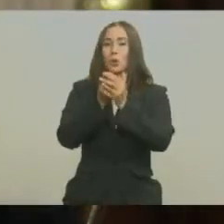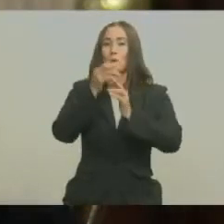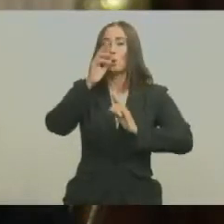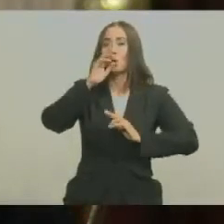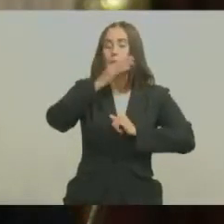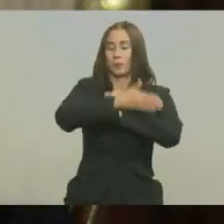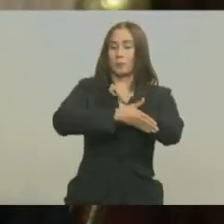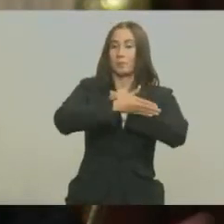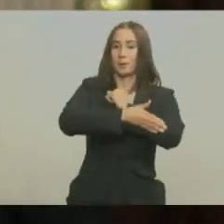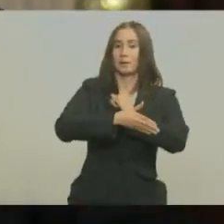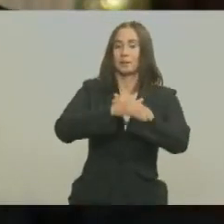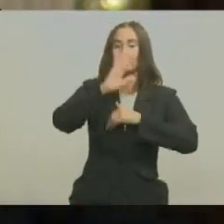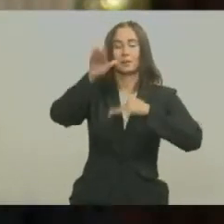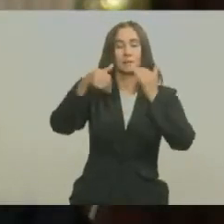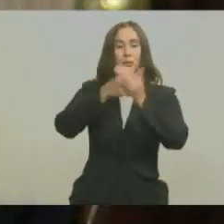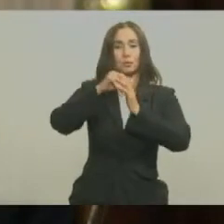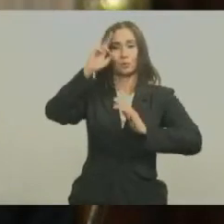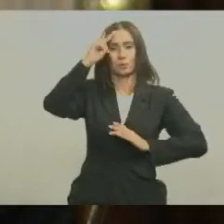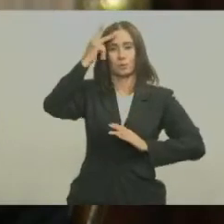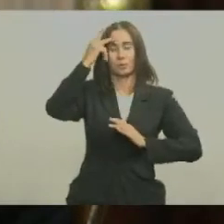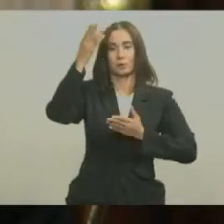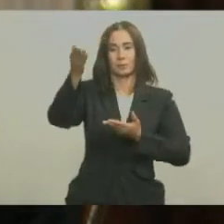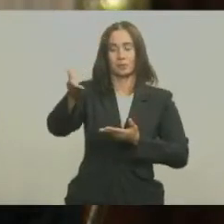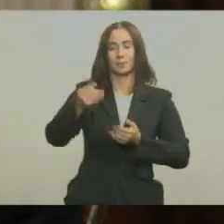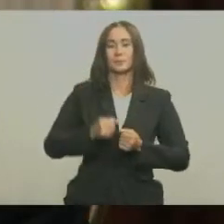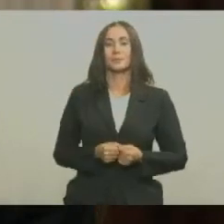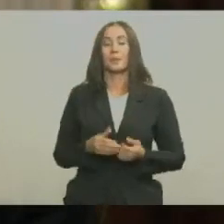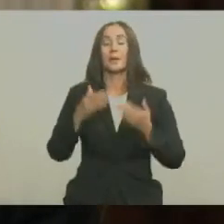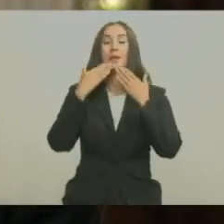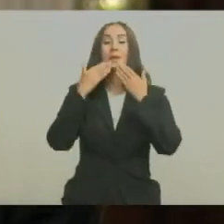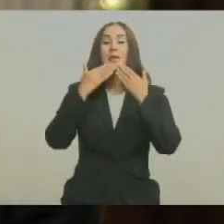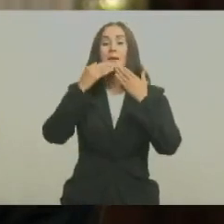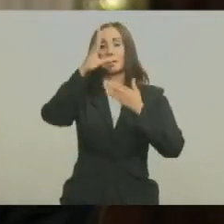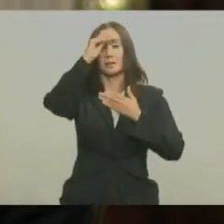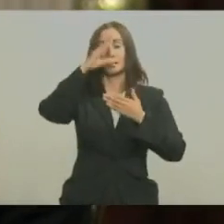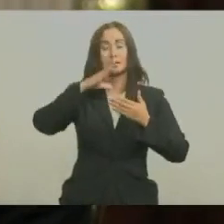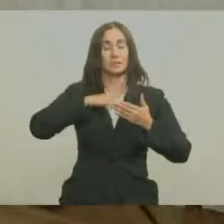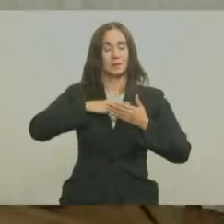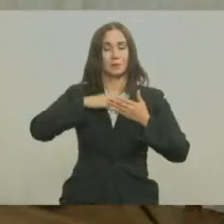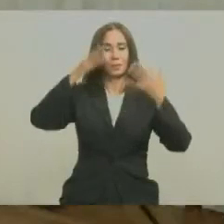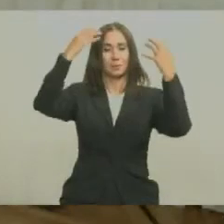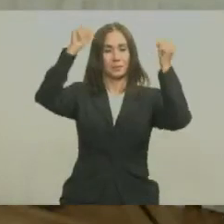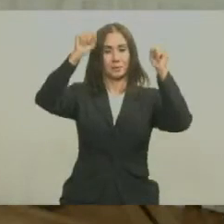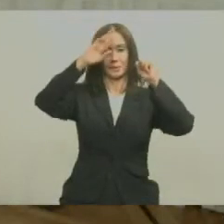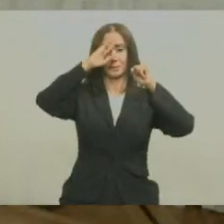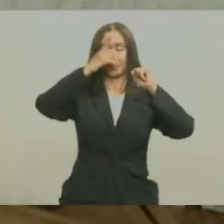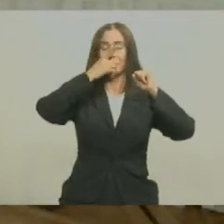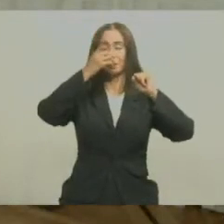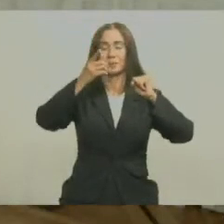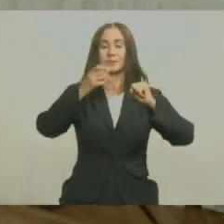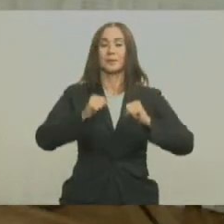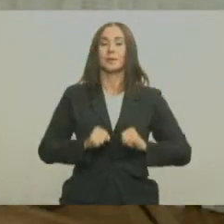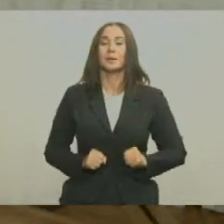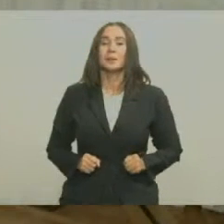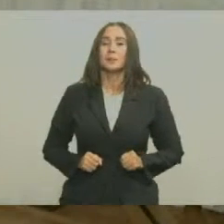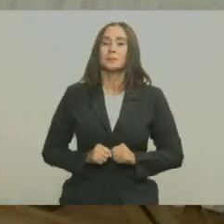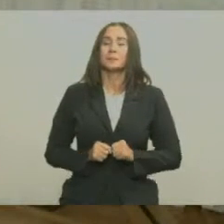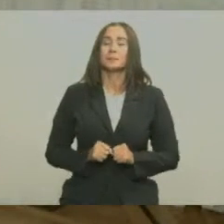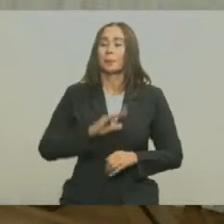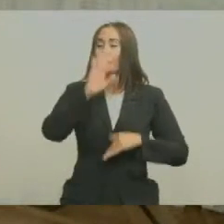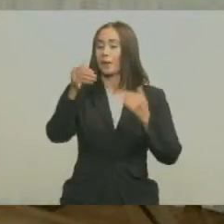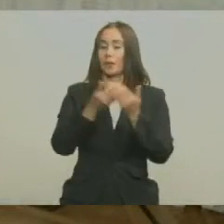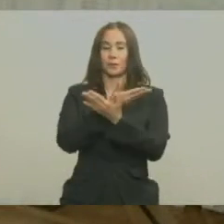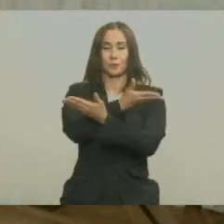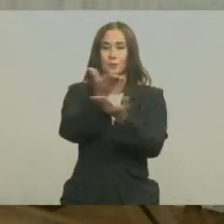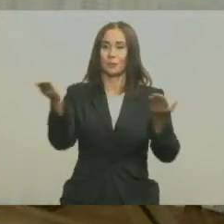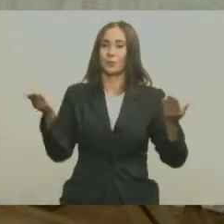de todos los partidos. Por favor, Dionisio. Gracias, señor, excelentísimo señor Presidente de la República, Luis Abinader, a todos